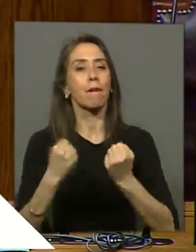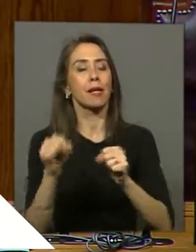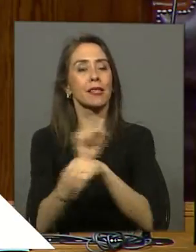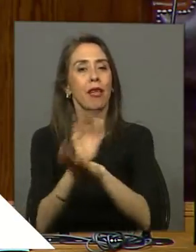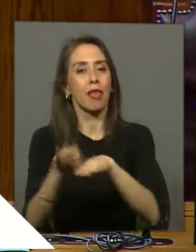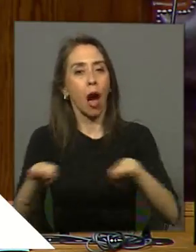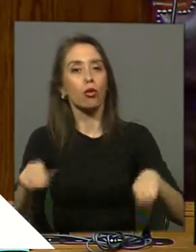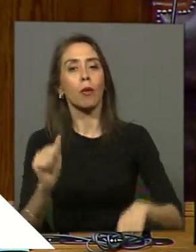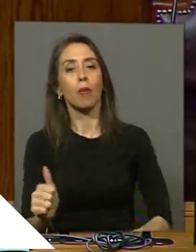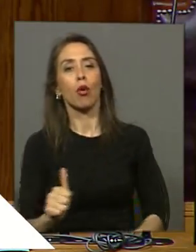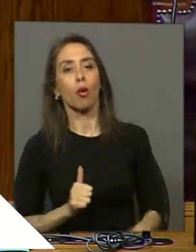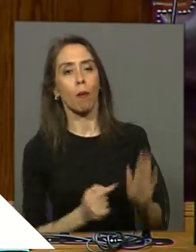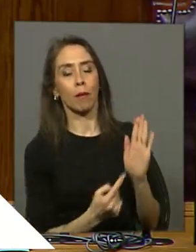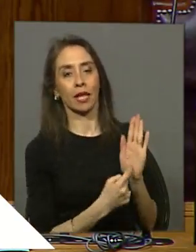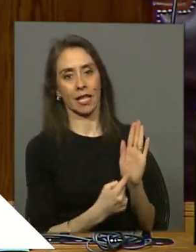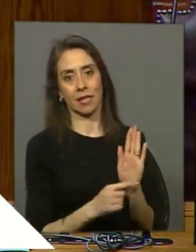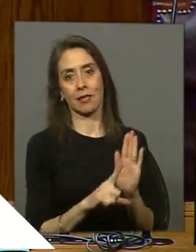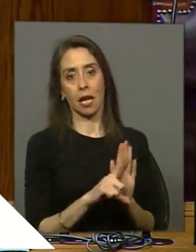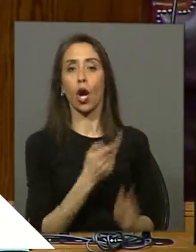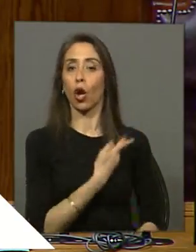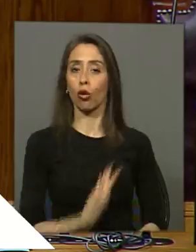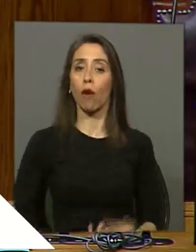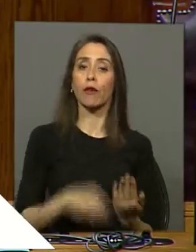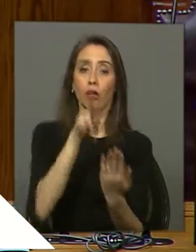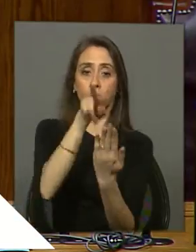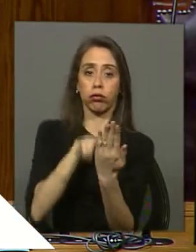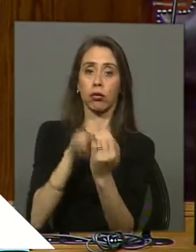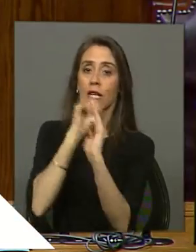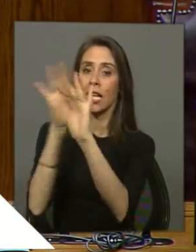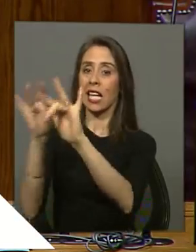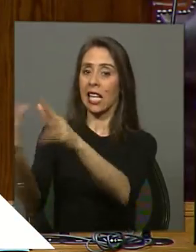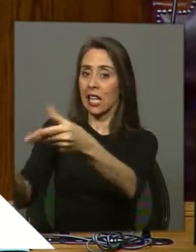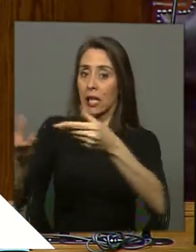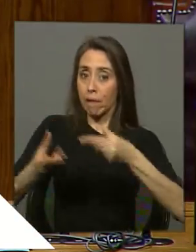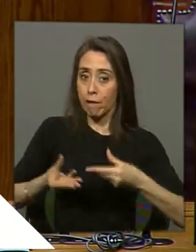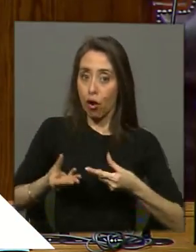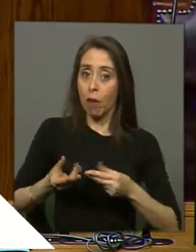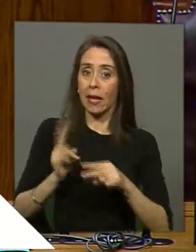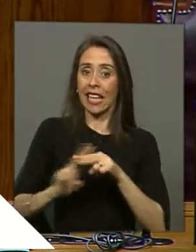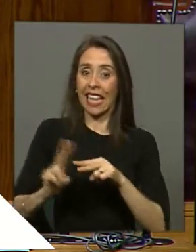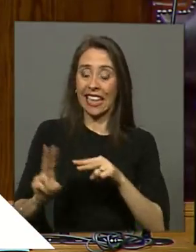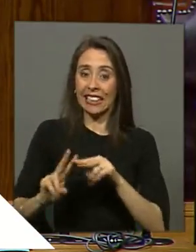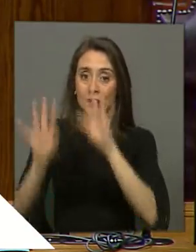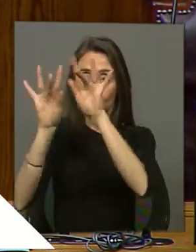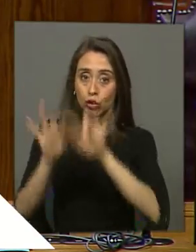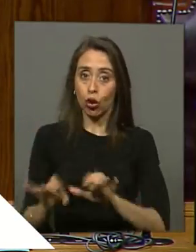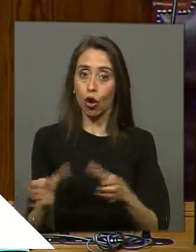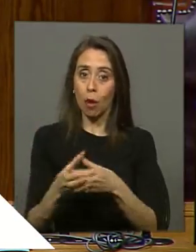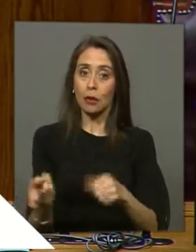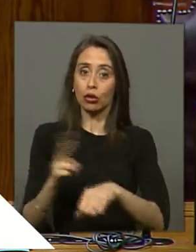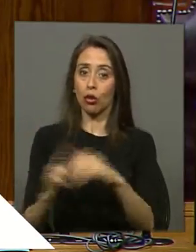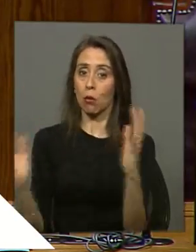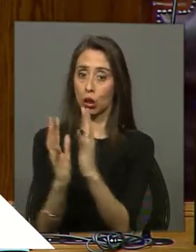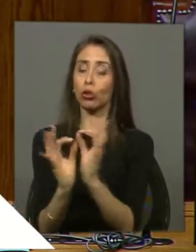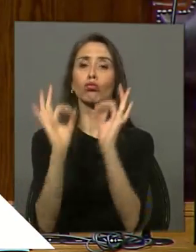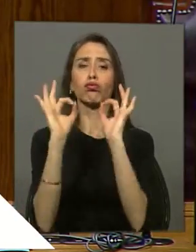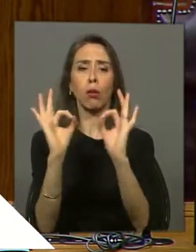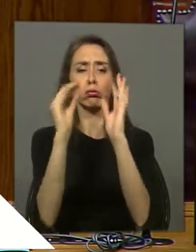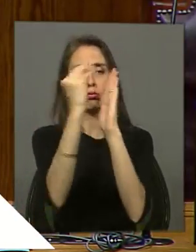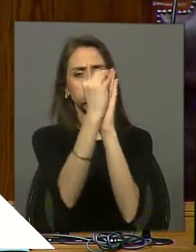aplicación. Nos parece como Gobierno que el informe de la Comisión Mixta se ha hecho cargo de resguardar adecuadamente y fortalecer